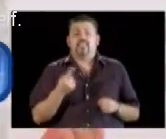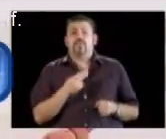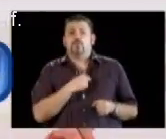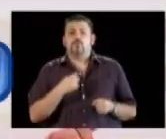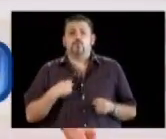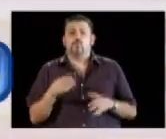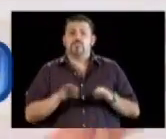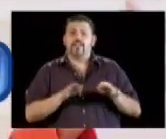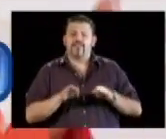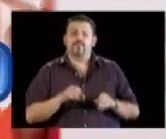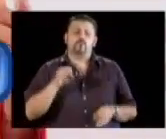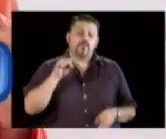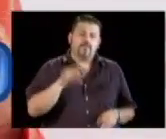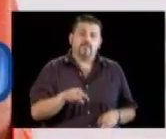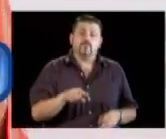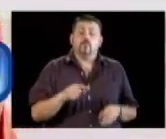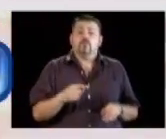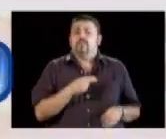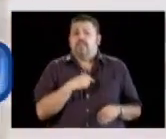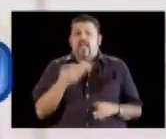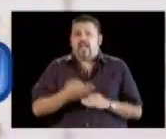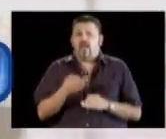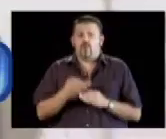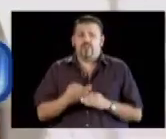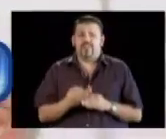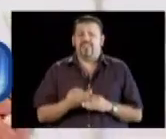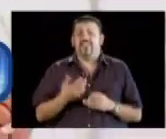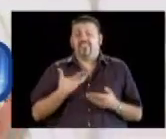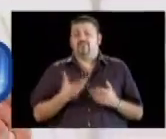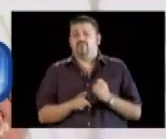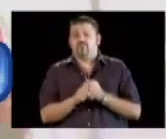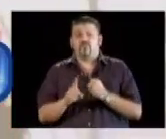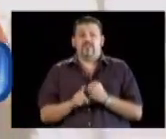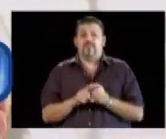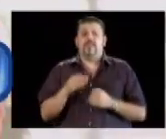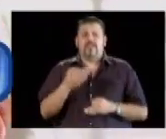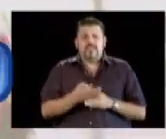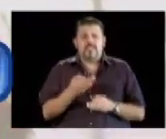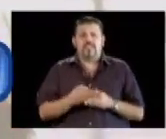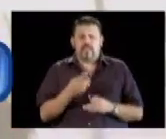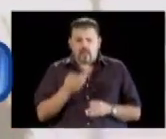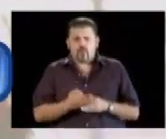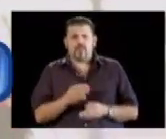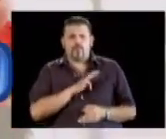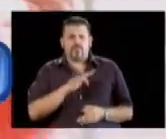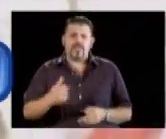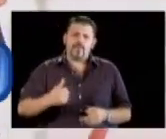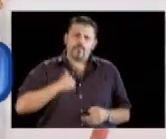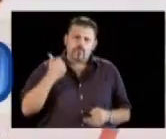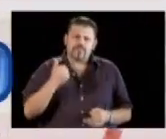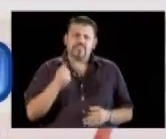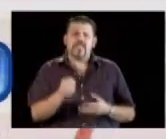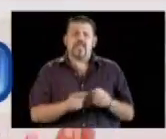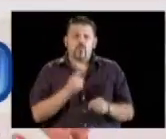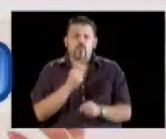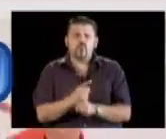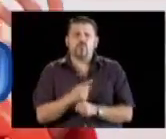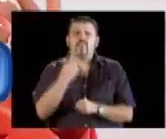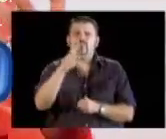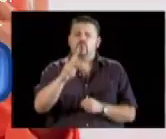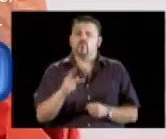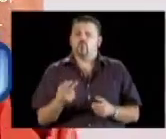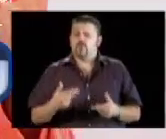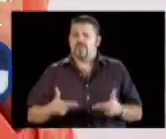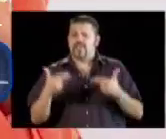sí mismo. Ahorita en estos momentos de crisis tienen una gran oportunidad de hacer su propio negocio. Su